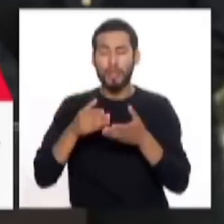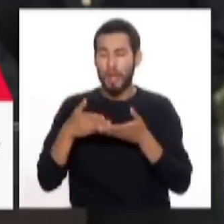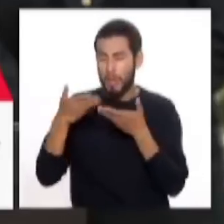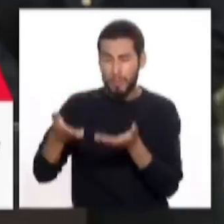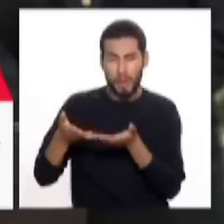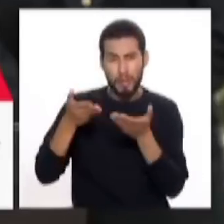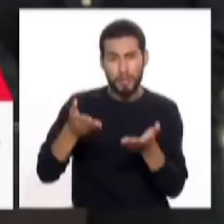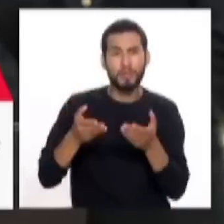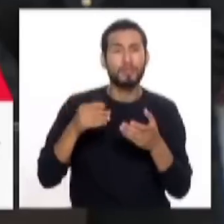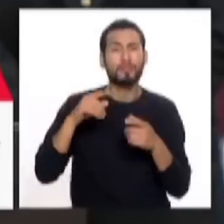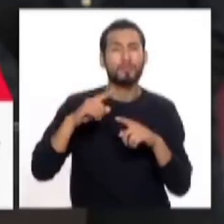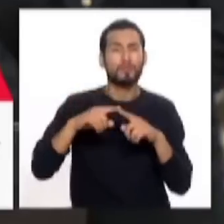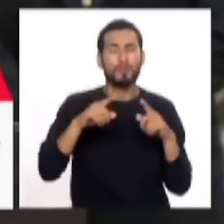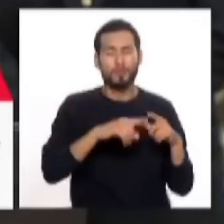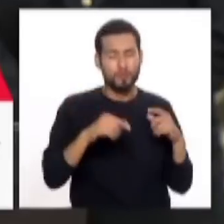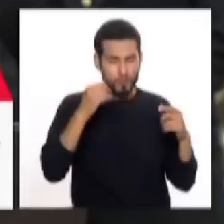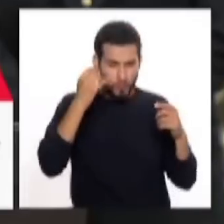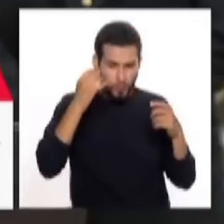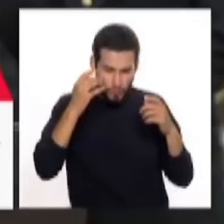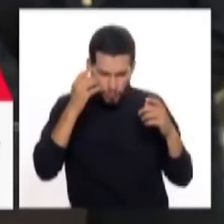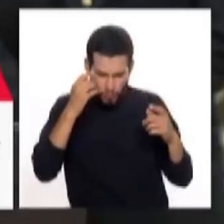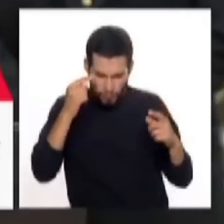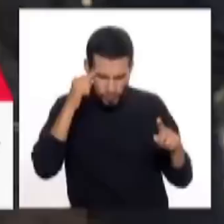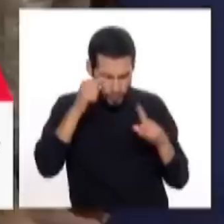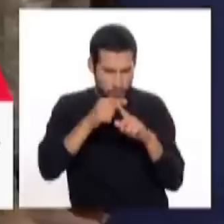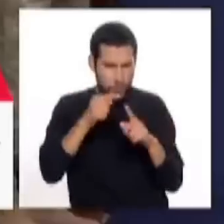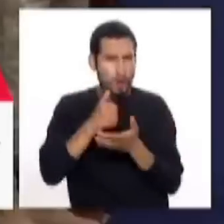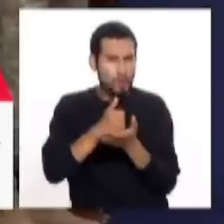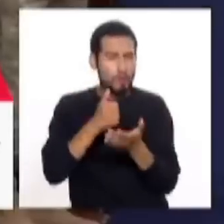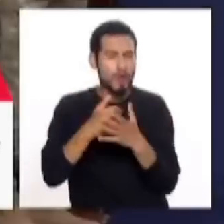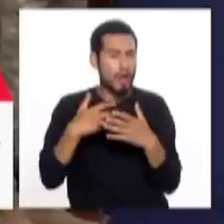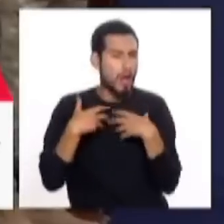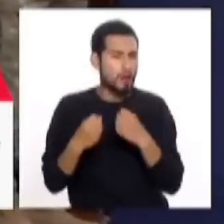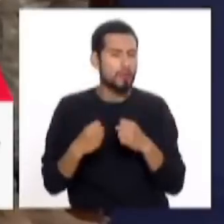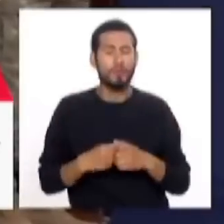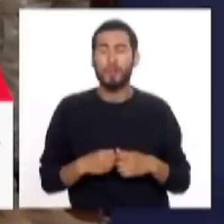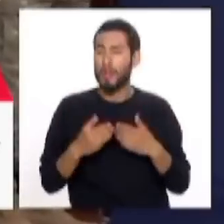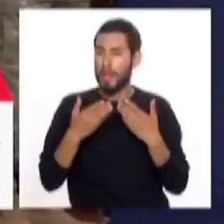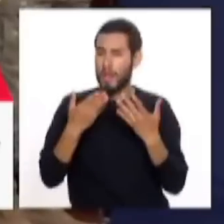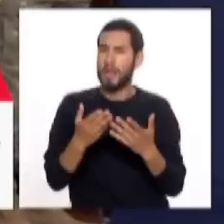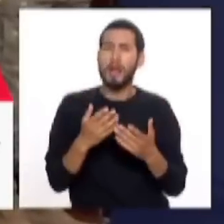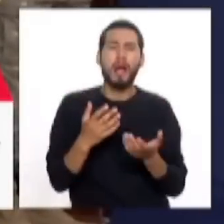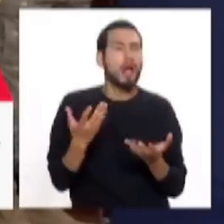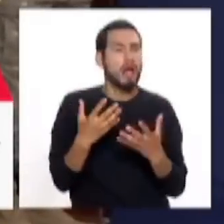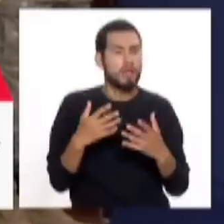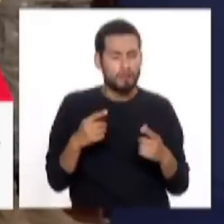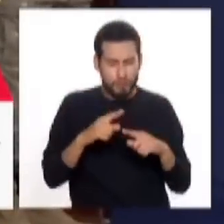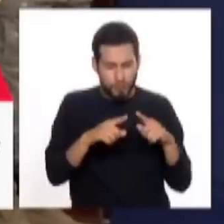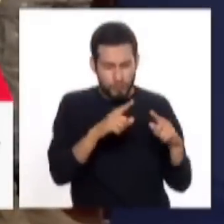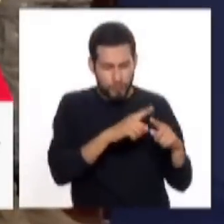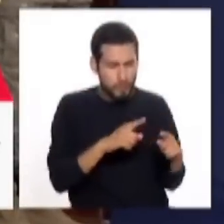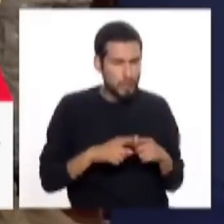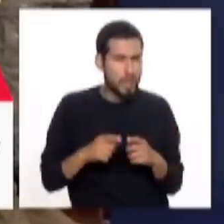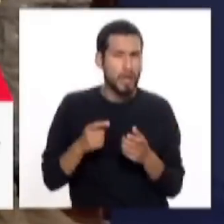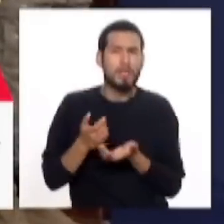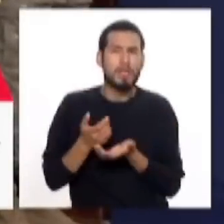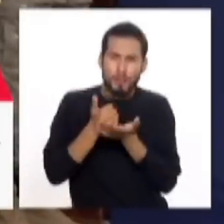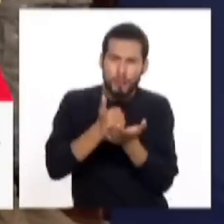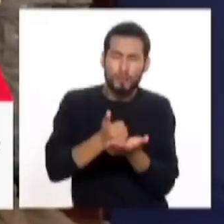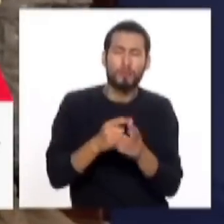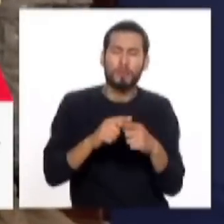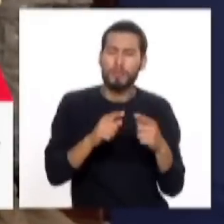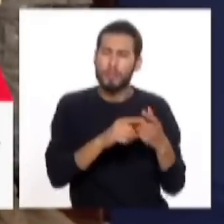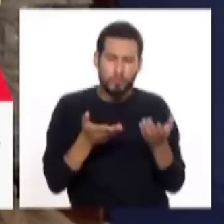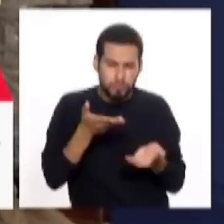Abastecimiento de Recursos Estratégicos en Salud, para brindar asistencia técnica de abastecimiento,